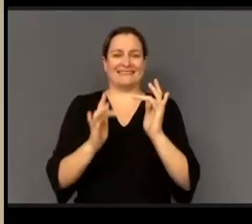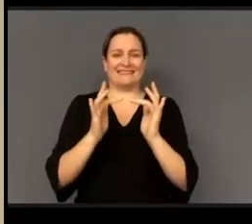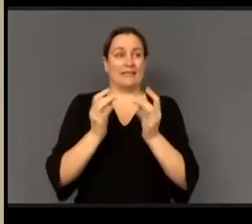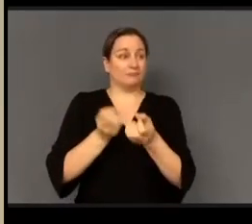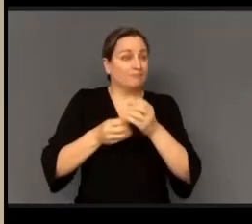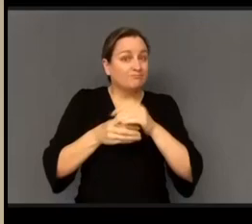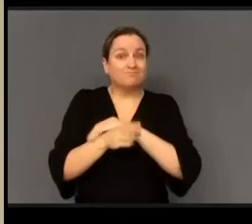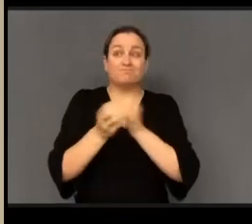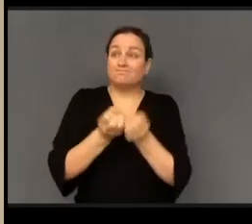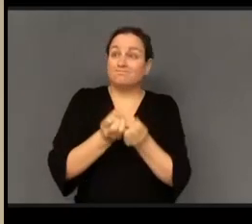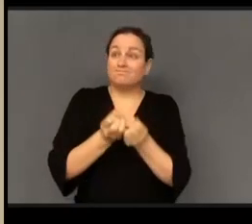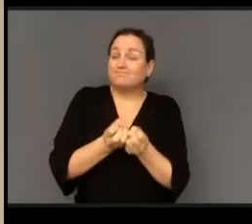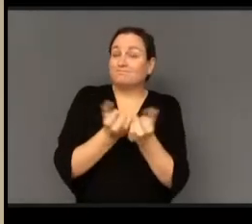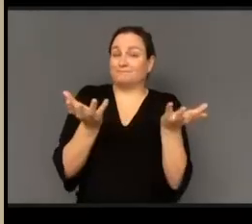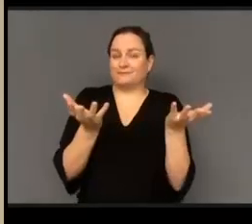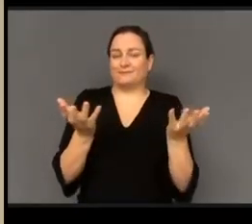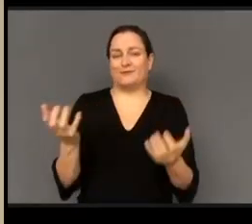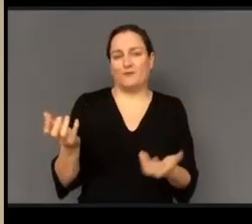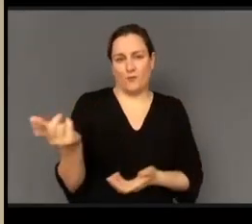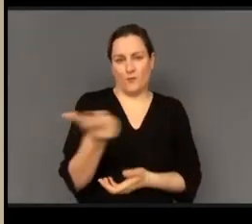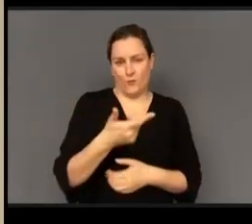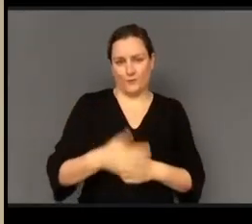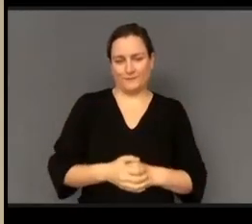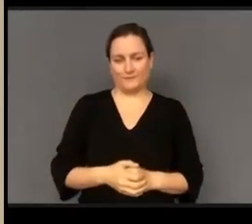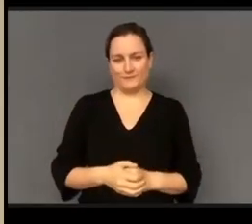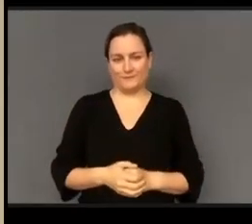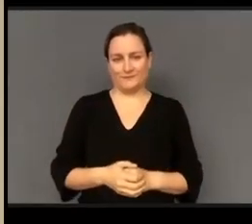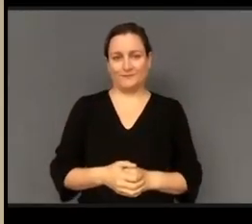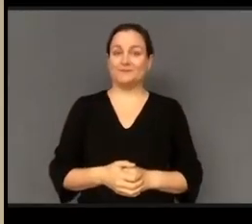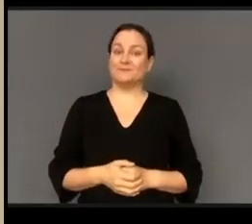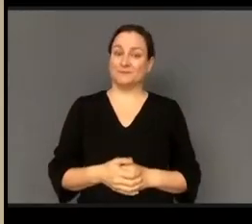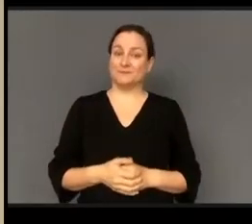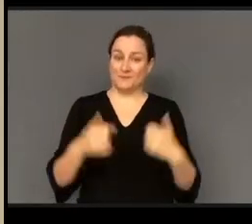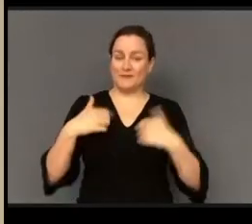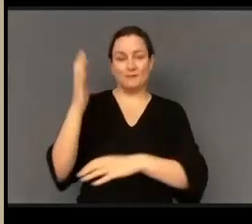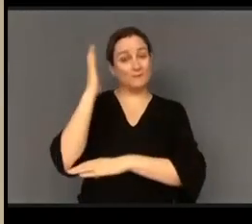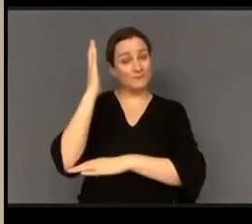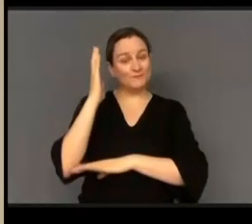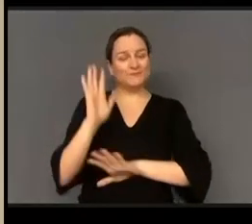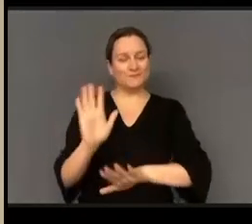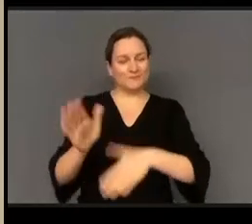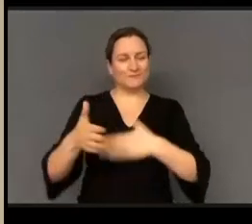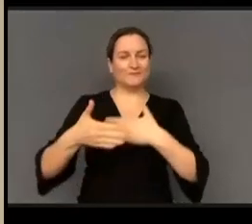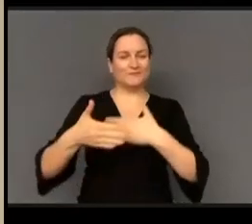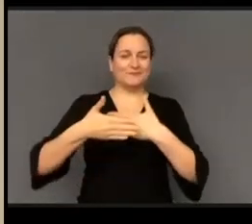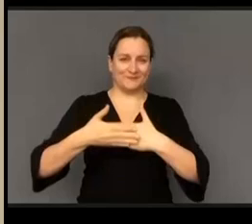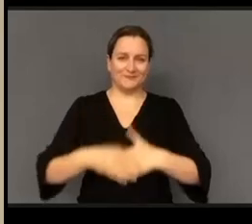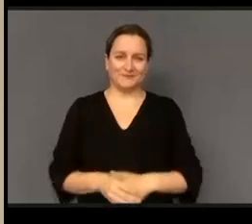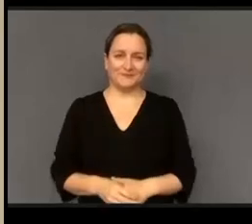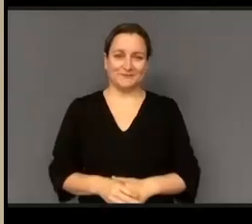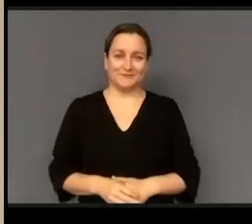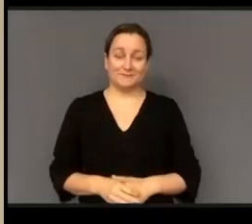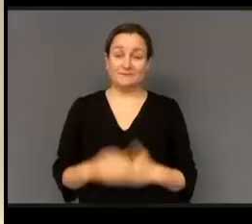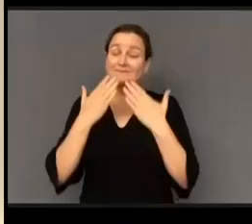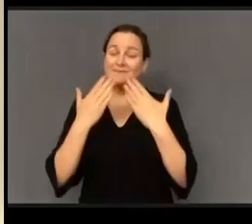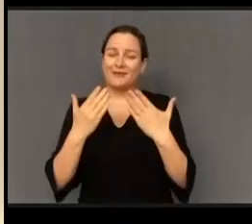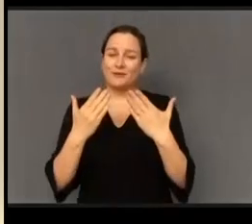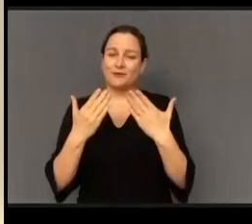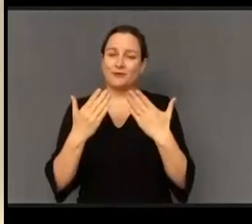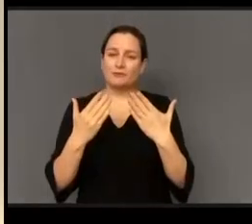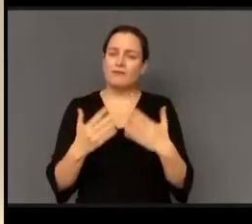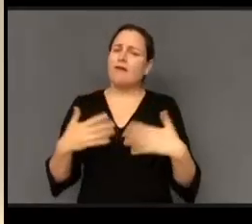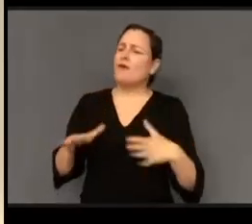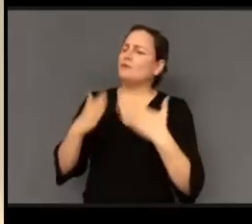ustedes. Quisiera con esto terminar mi discurso inaugural. Muchísimas gracias. Gracias, Su